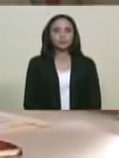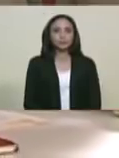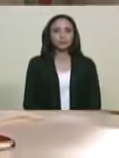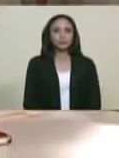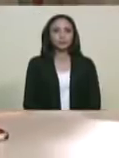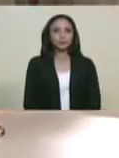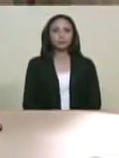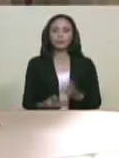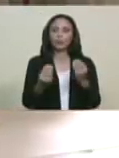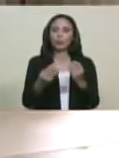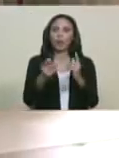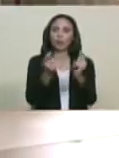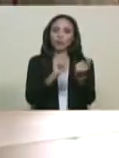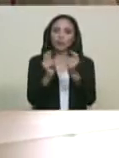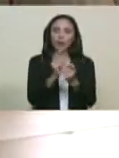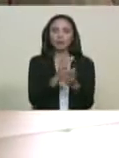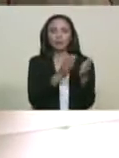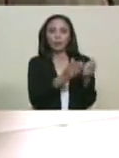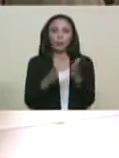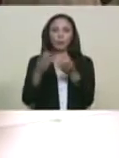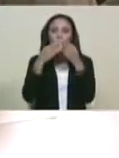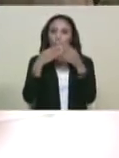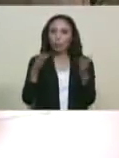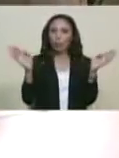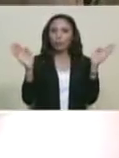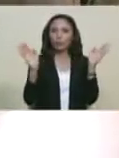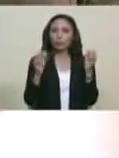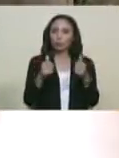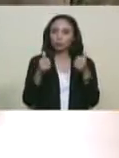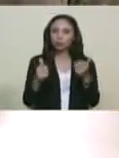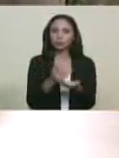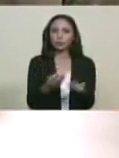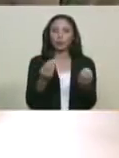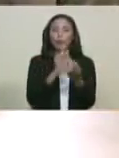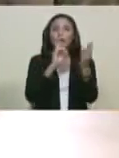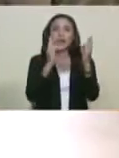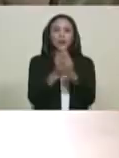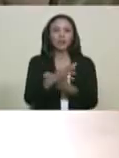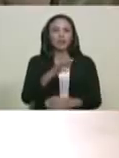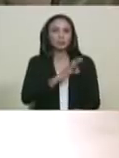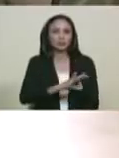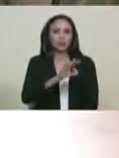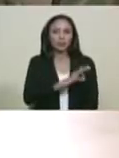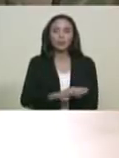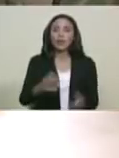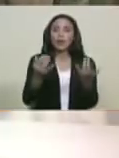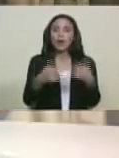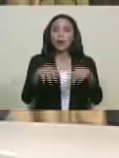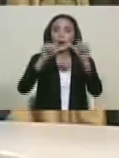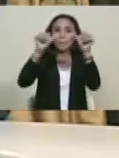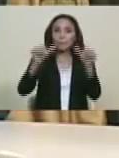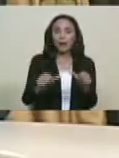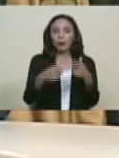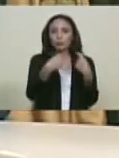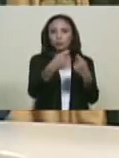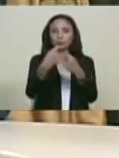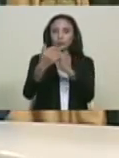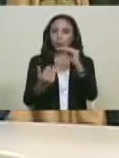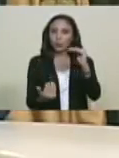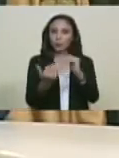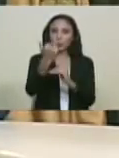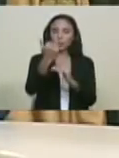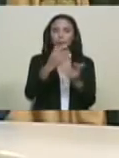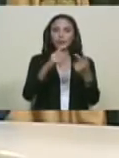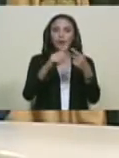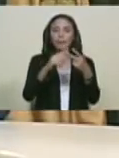el debate público venezolano sobre todo a nivel de la red un nuevo sistema salarial y nuevo